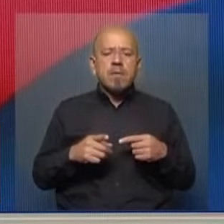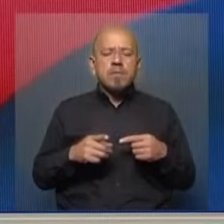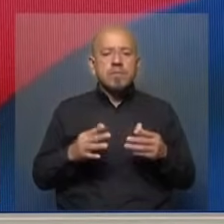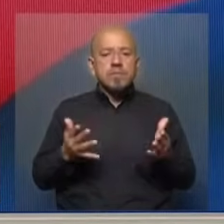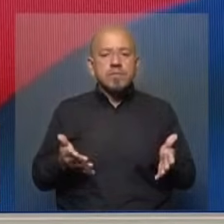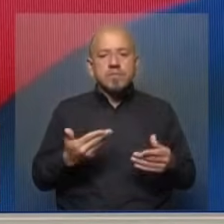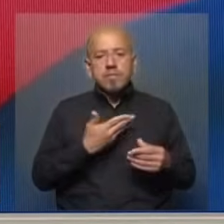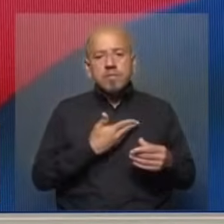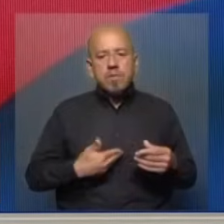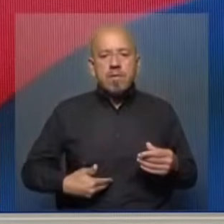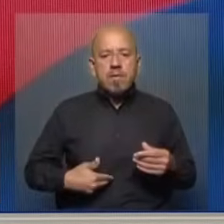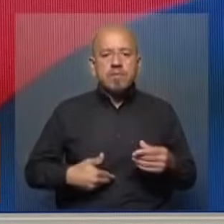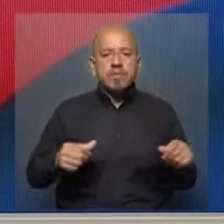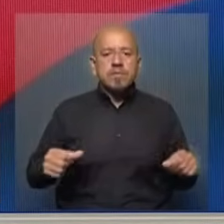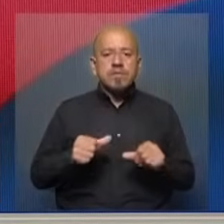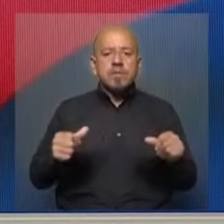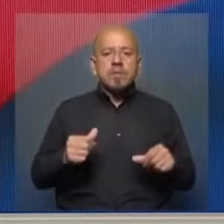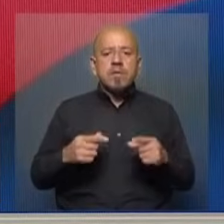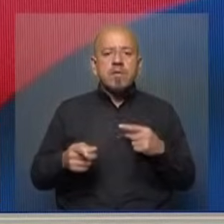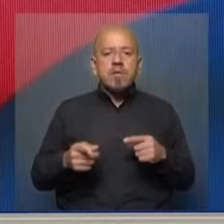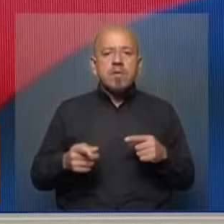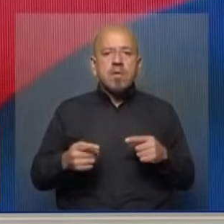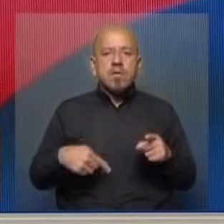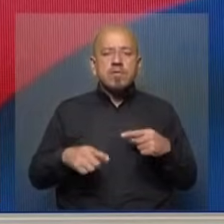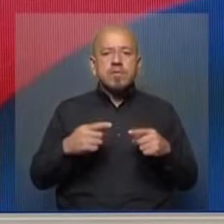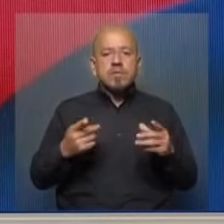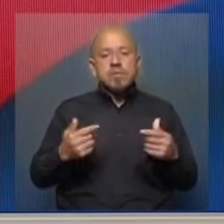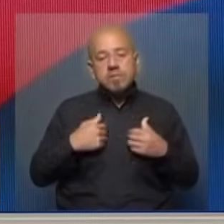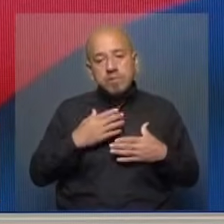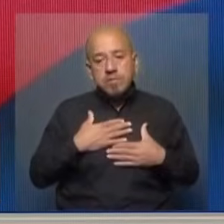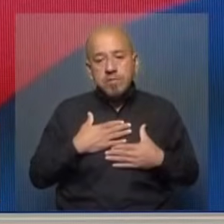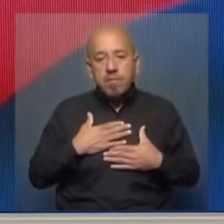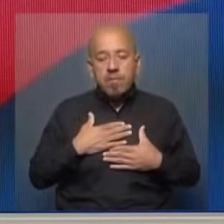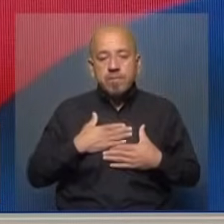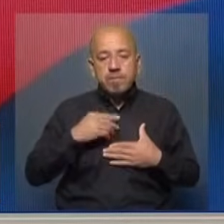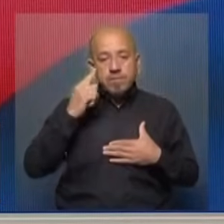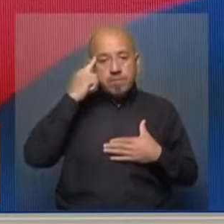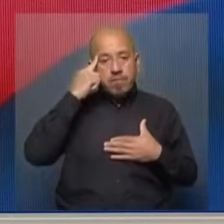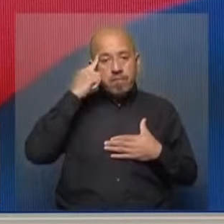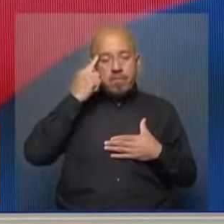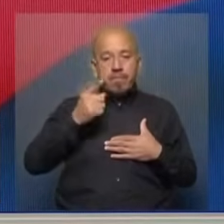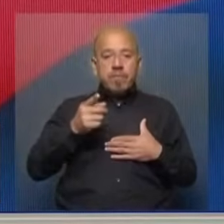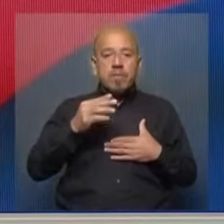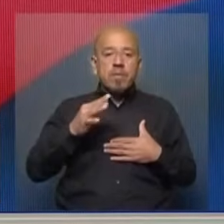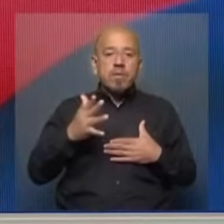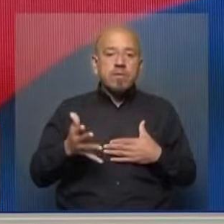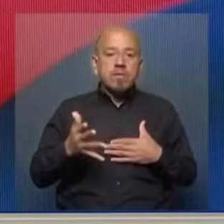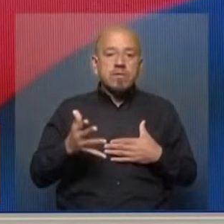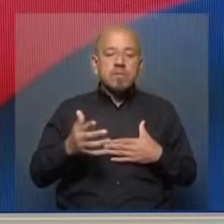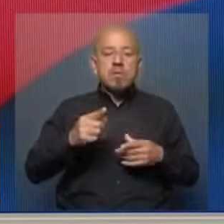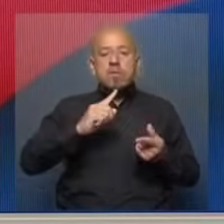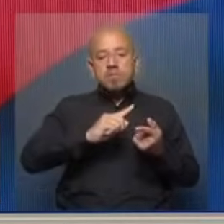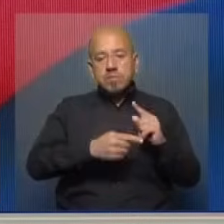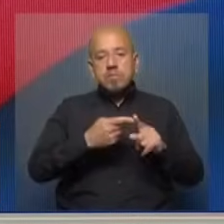el gobierno hace acciones, desde mi humilde punto de vista, deben ser acciones